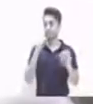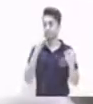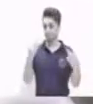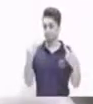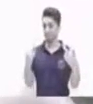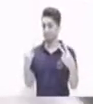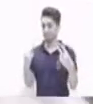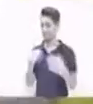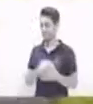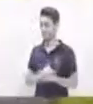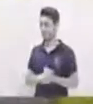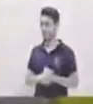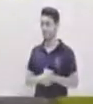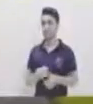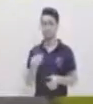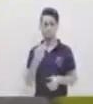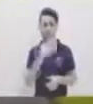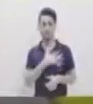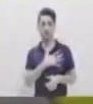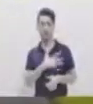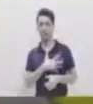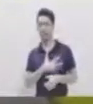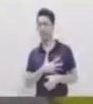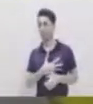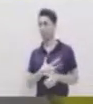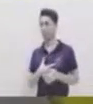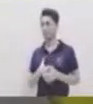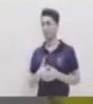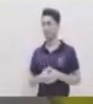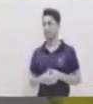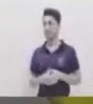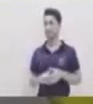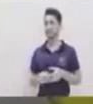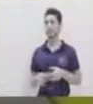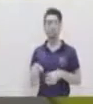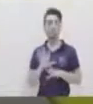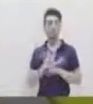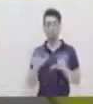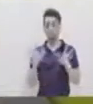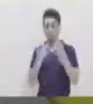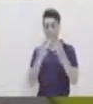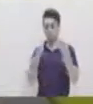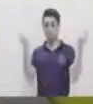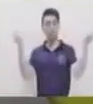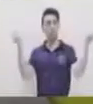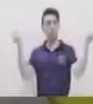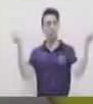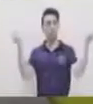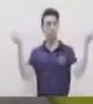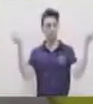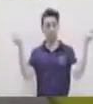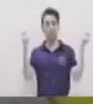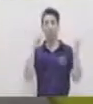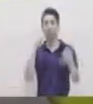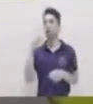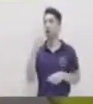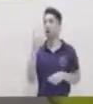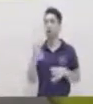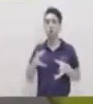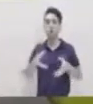Bien, como podemos ver, la mancha que tenía el indicador desaparece